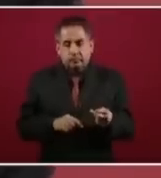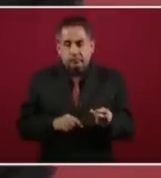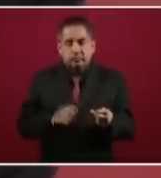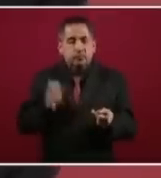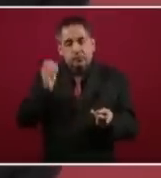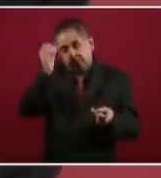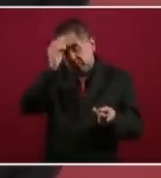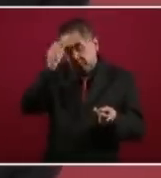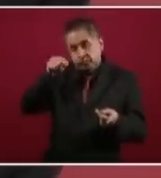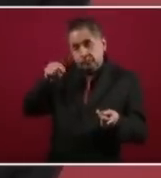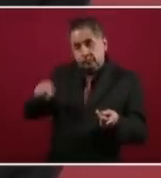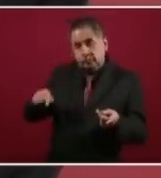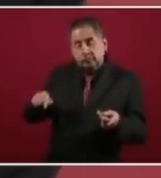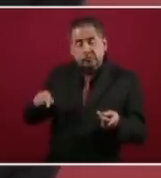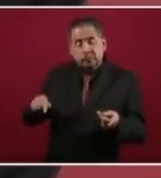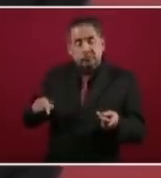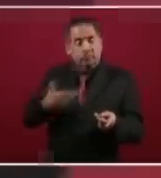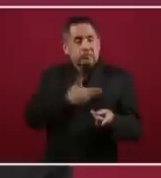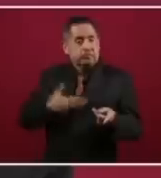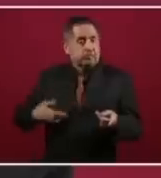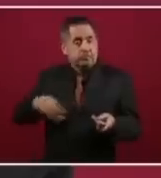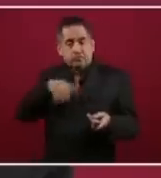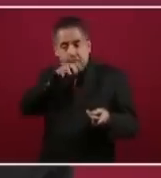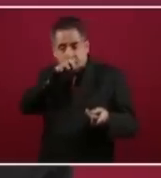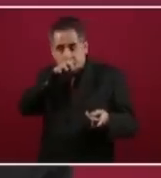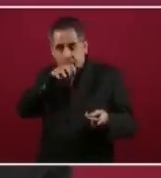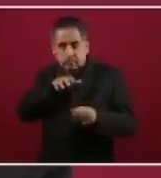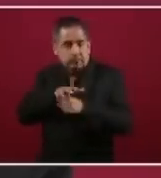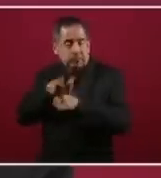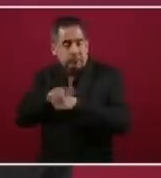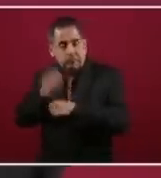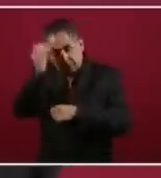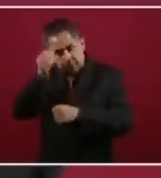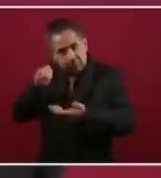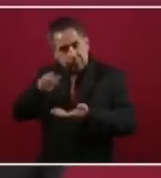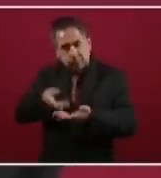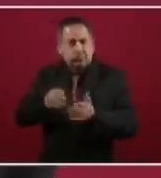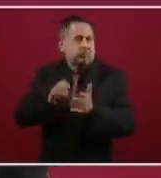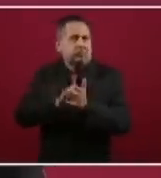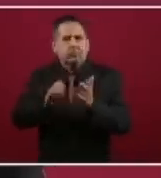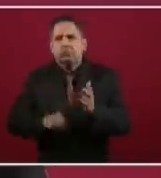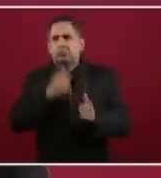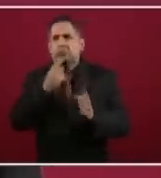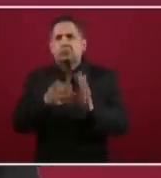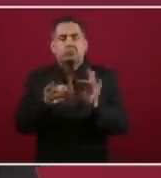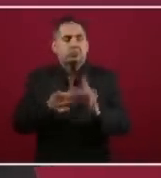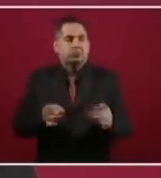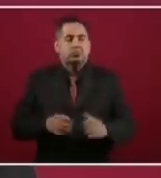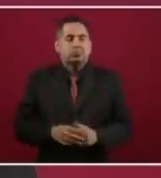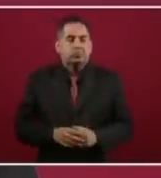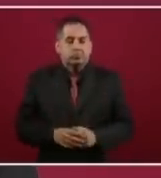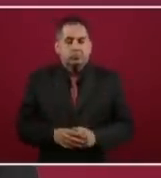opinaba el presidente Díaz Ordaz. Por ejemplo,